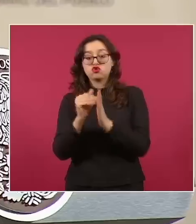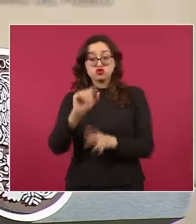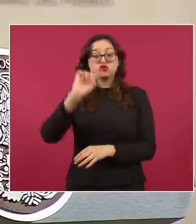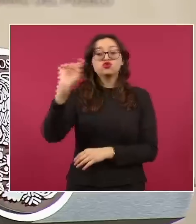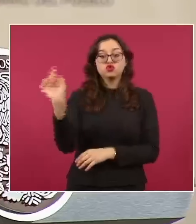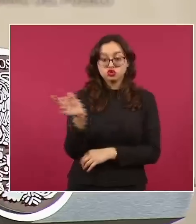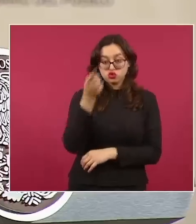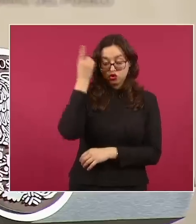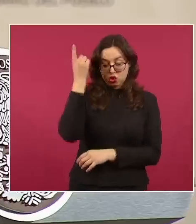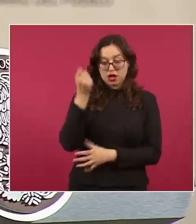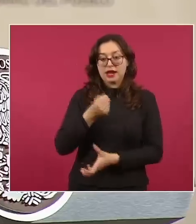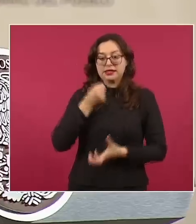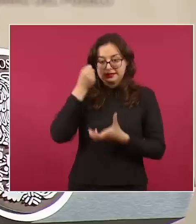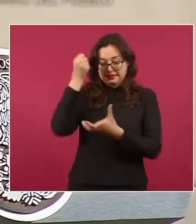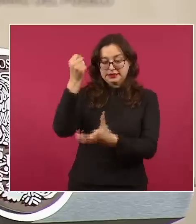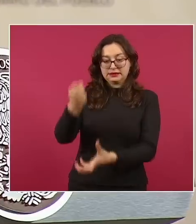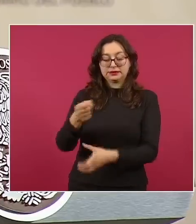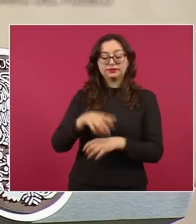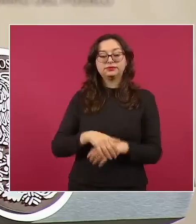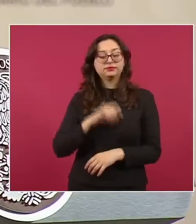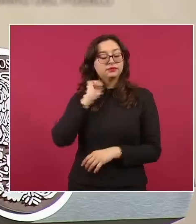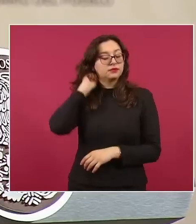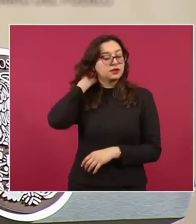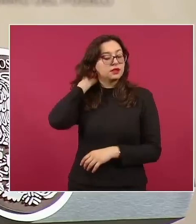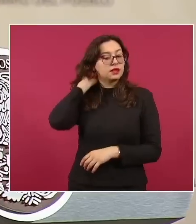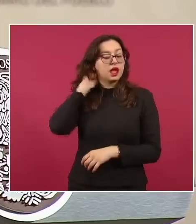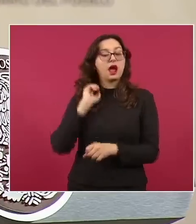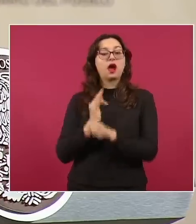este momento en sitio, están laborando